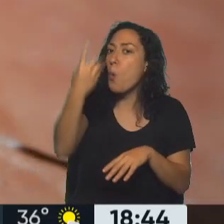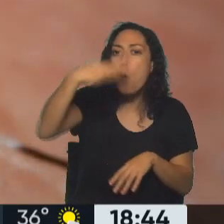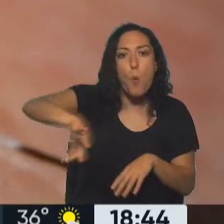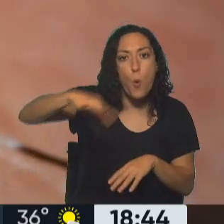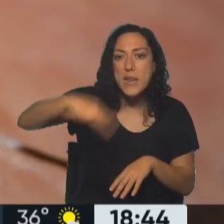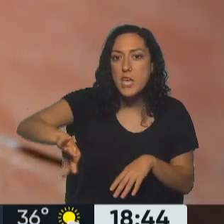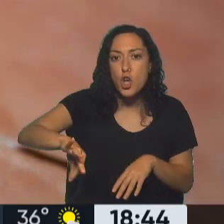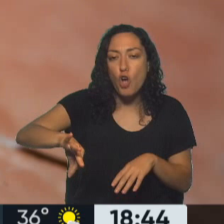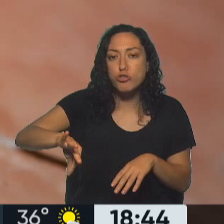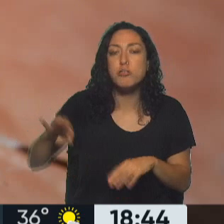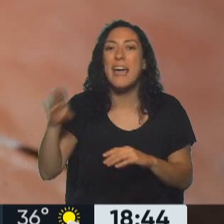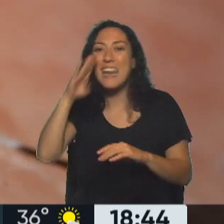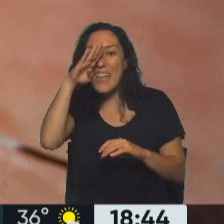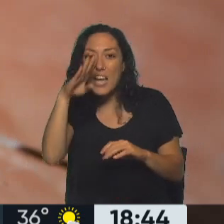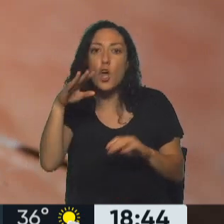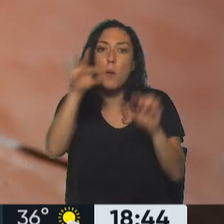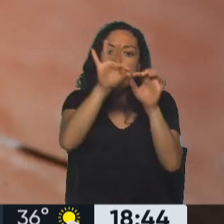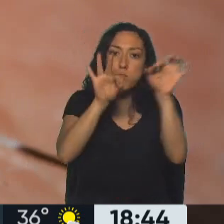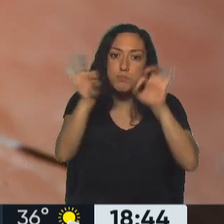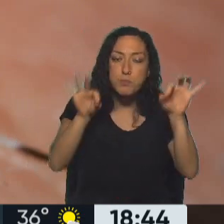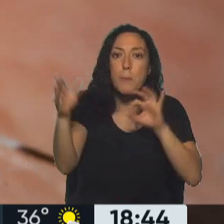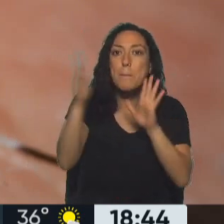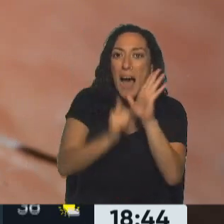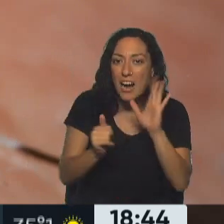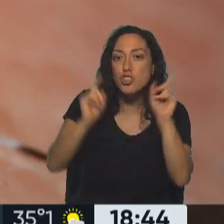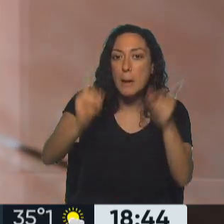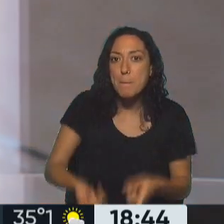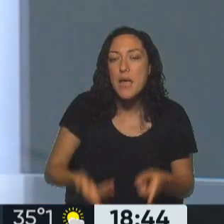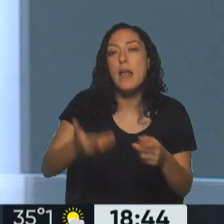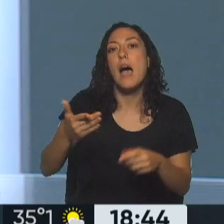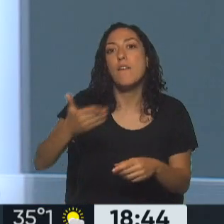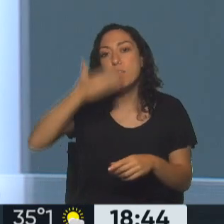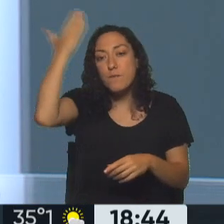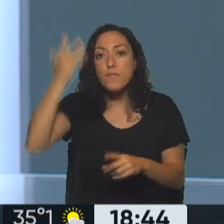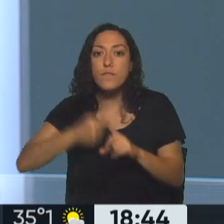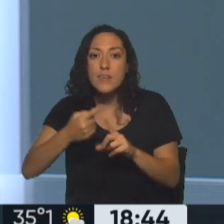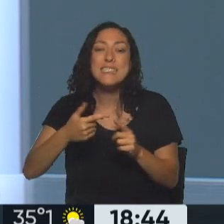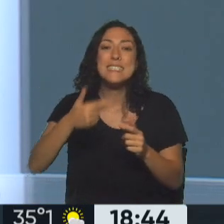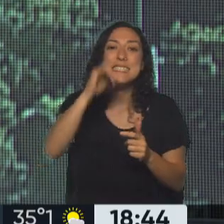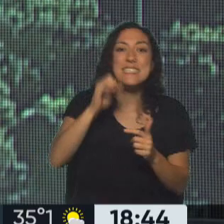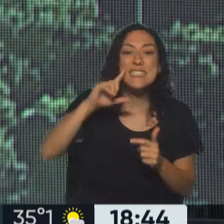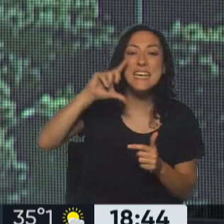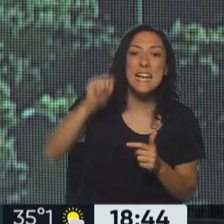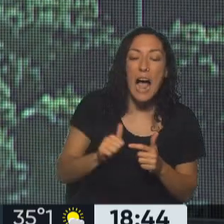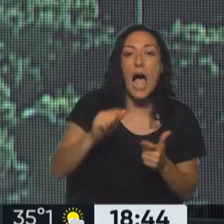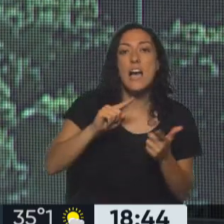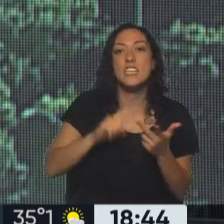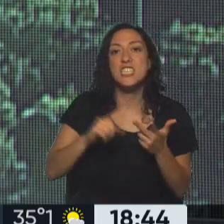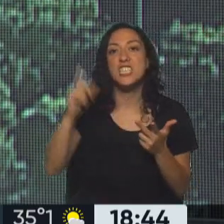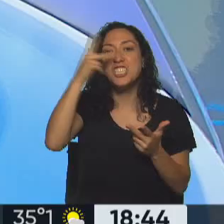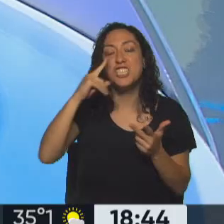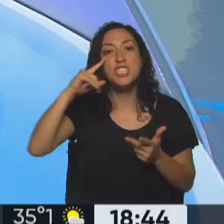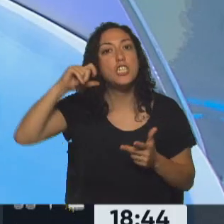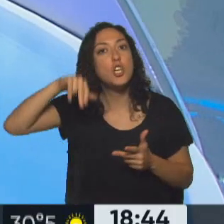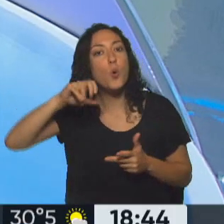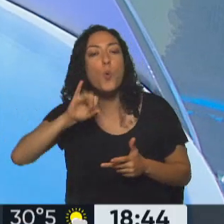vectores son los vectores pero también son vectores de la Fiebre amarilla del zika y del Chikungunya Así que hay